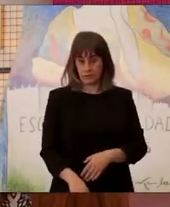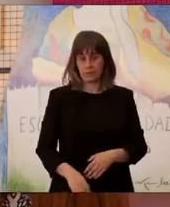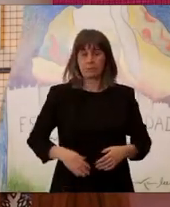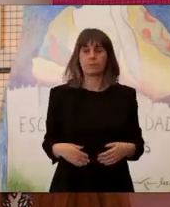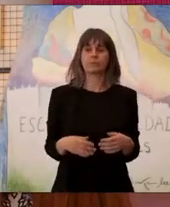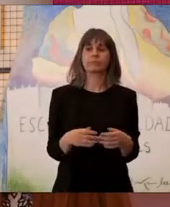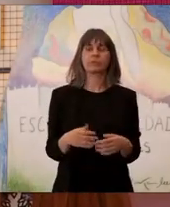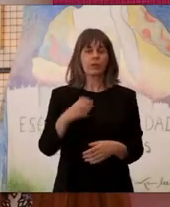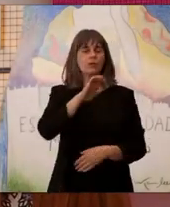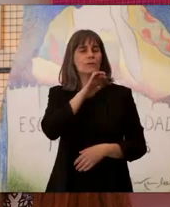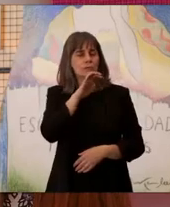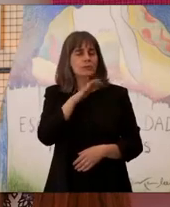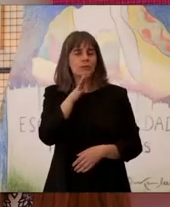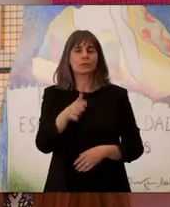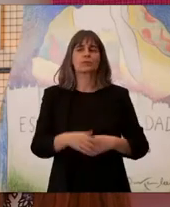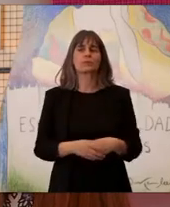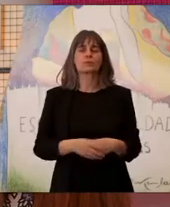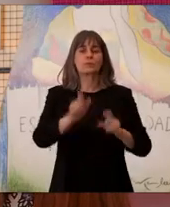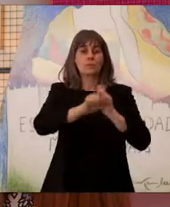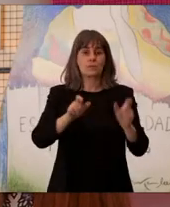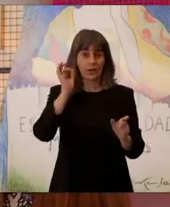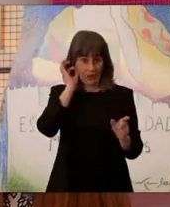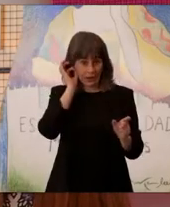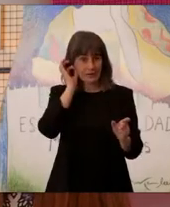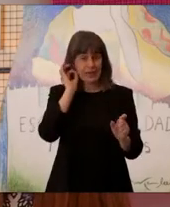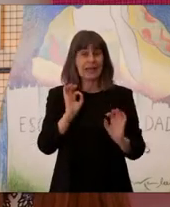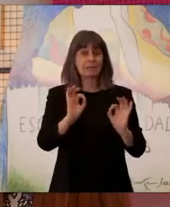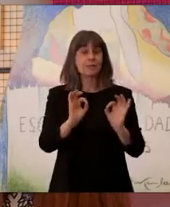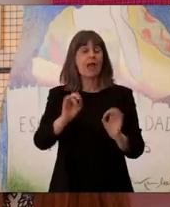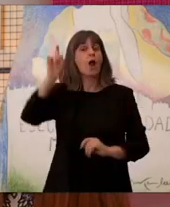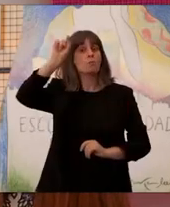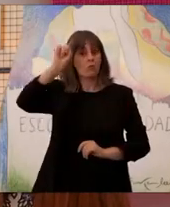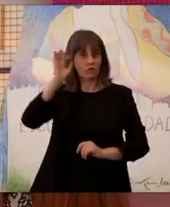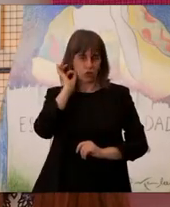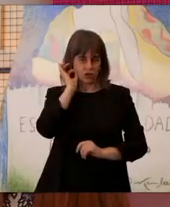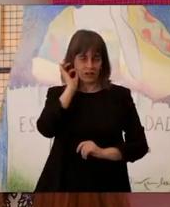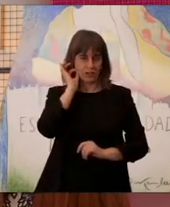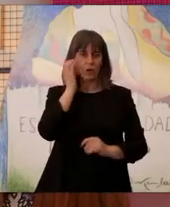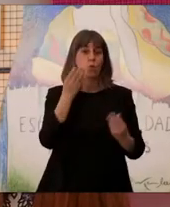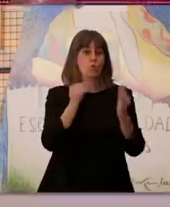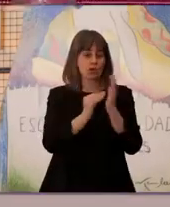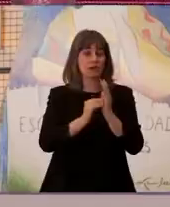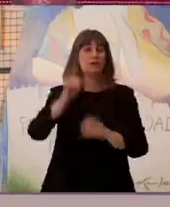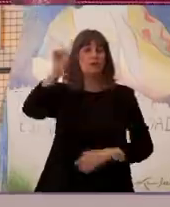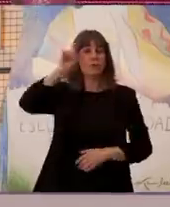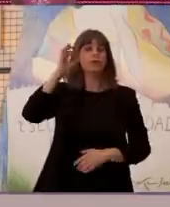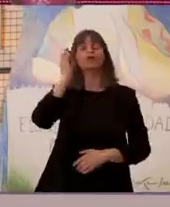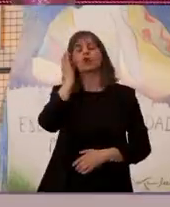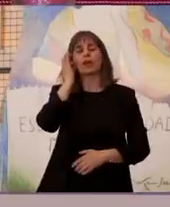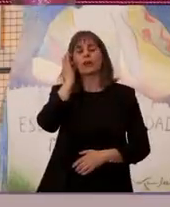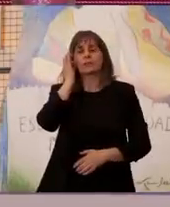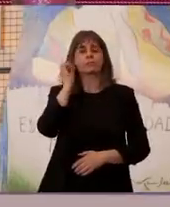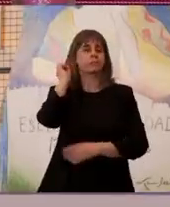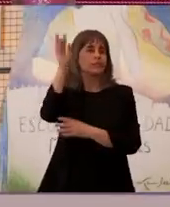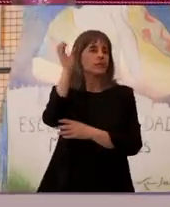esto lo he visto mucho en las maestras Mirad muchas veces las maestras cuando porque por ejemplo da